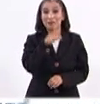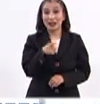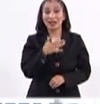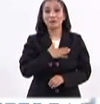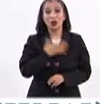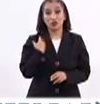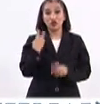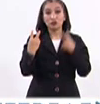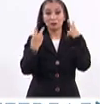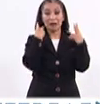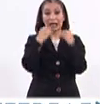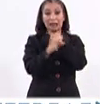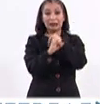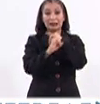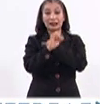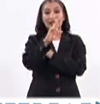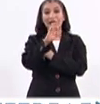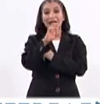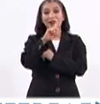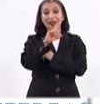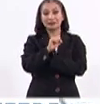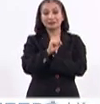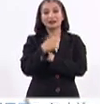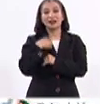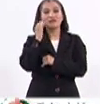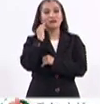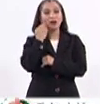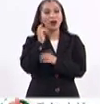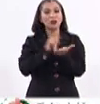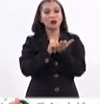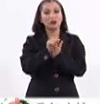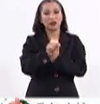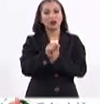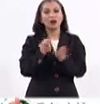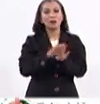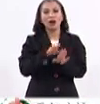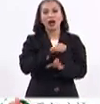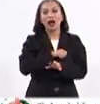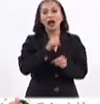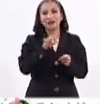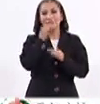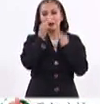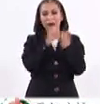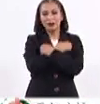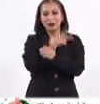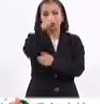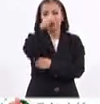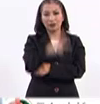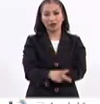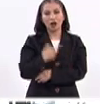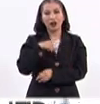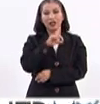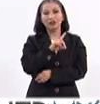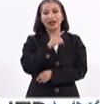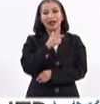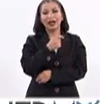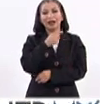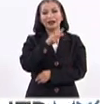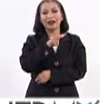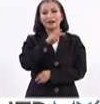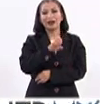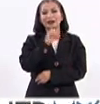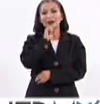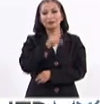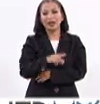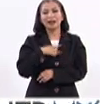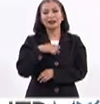qué bueno que nos siguen en redes sociales, en Facebook y en Twitter como Agencia Informativa de Educación de México, Televisión Educativa, también